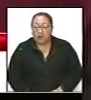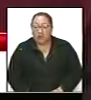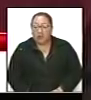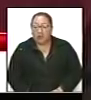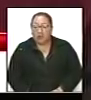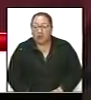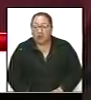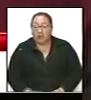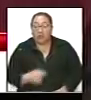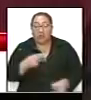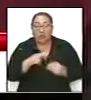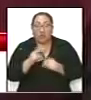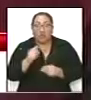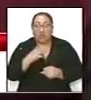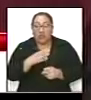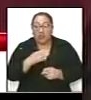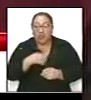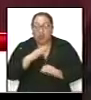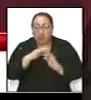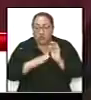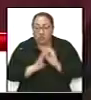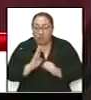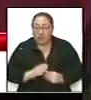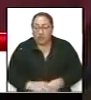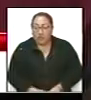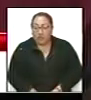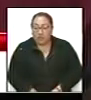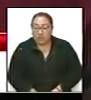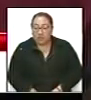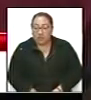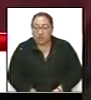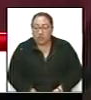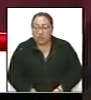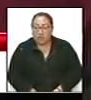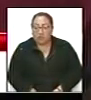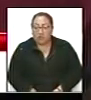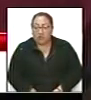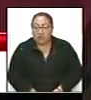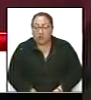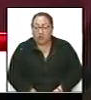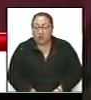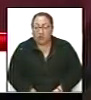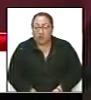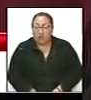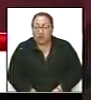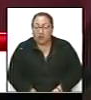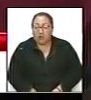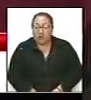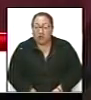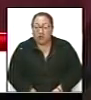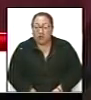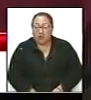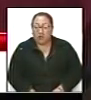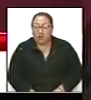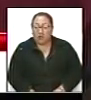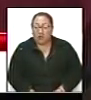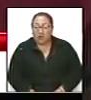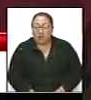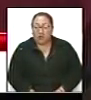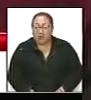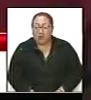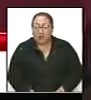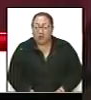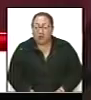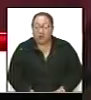precisamente a la Sala Superior y a la Corte Suprema. El incremento sería de